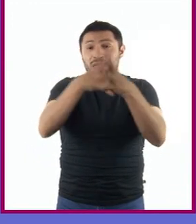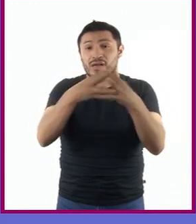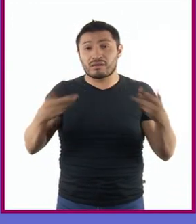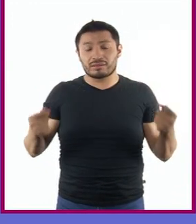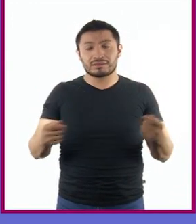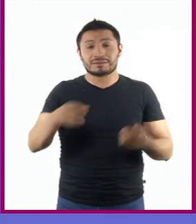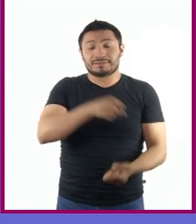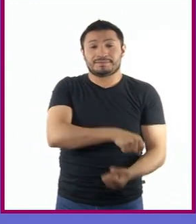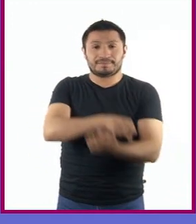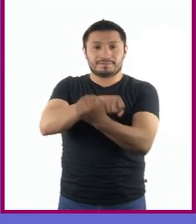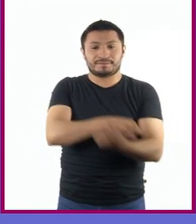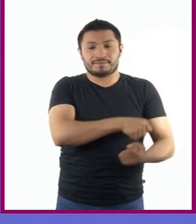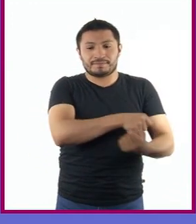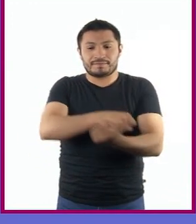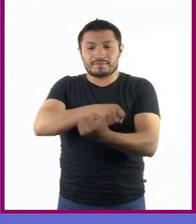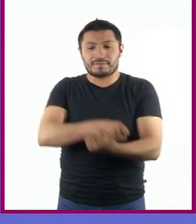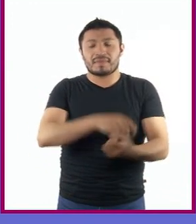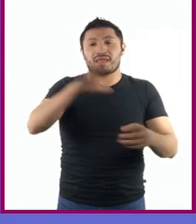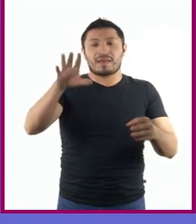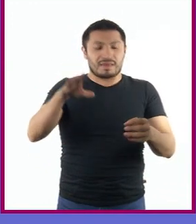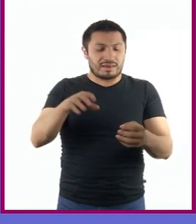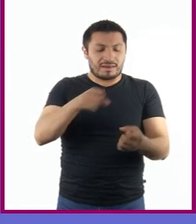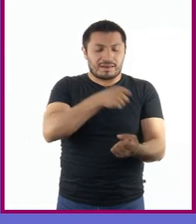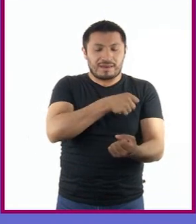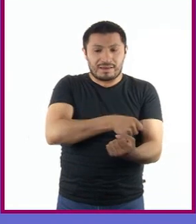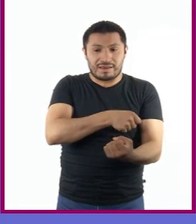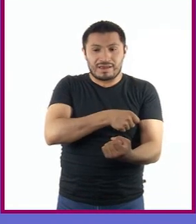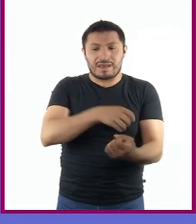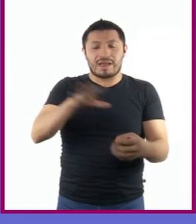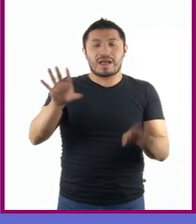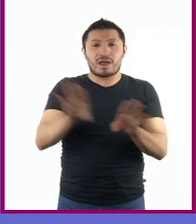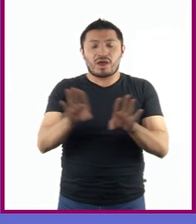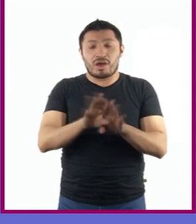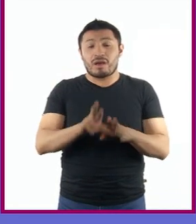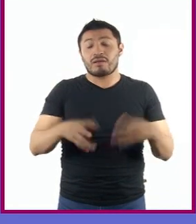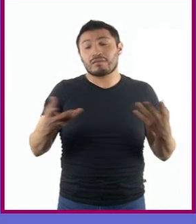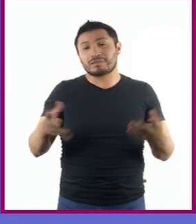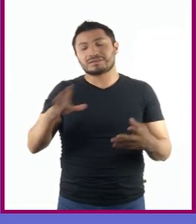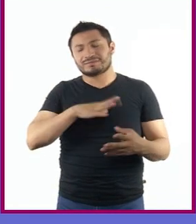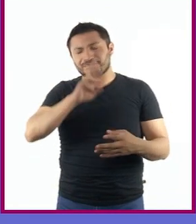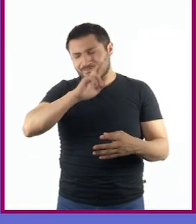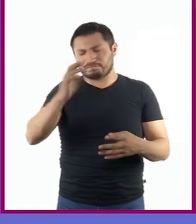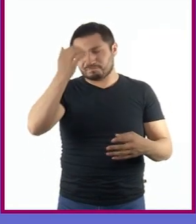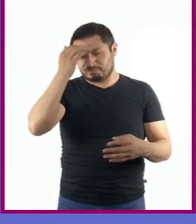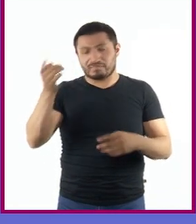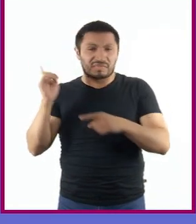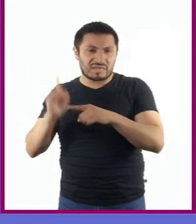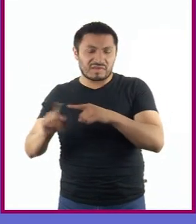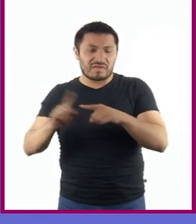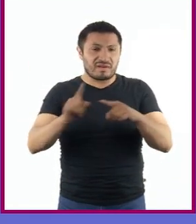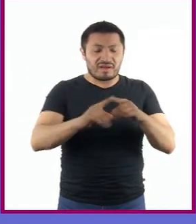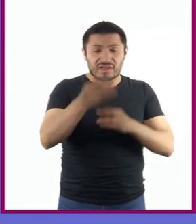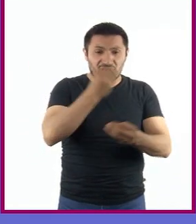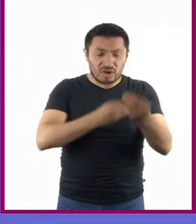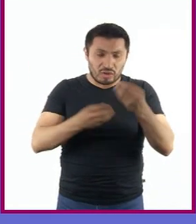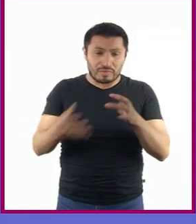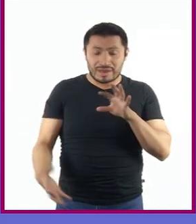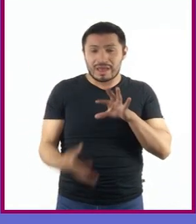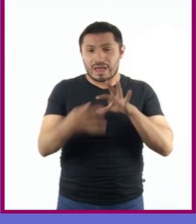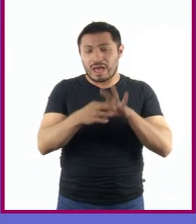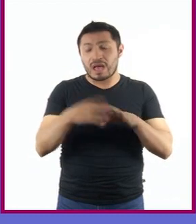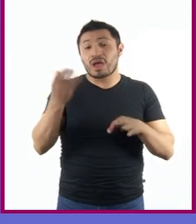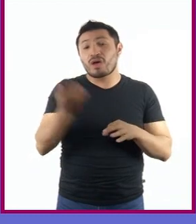canastas contribuyen al reconocimiento y valoración de la agrobiodiversidad vinculada a las costumbres, a las tradiciones y a la identidad